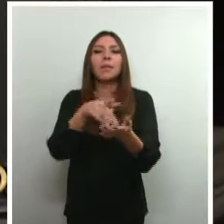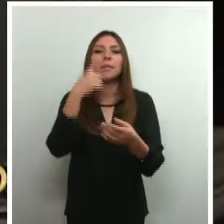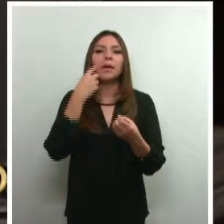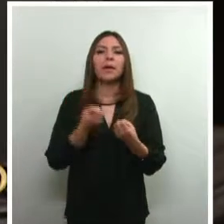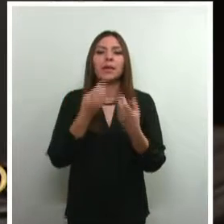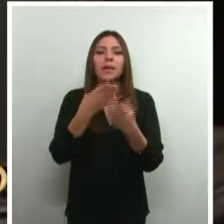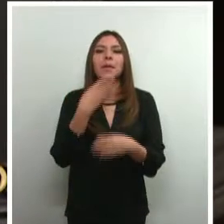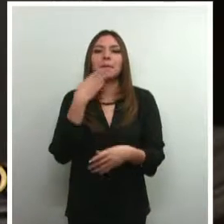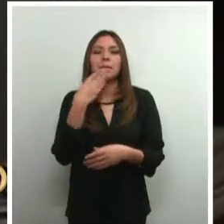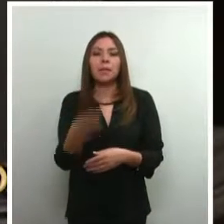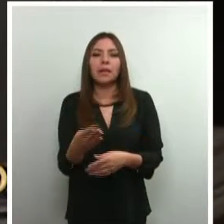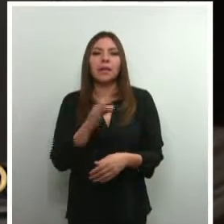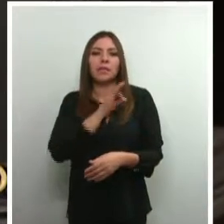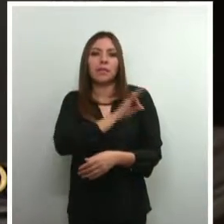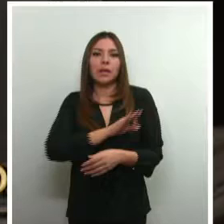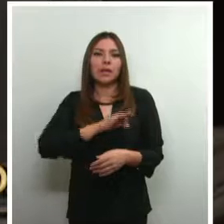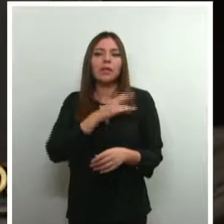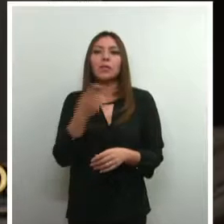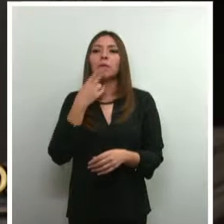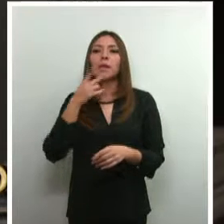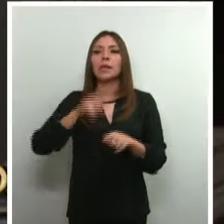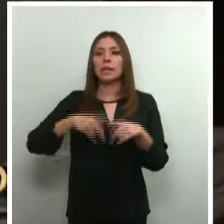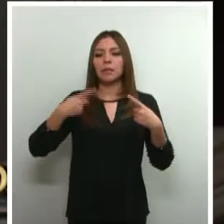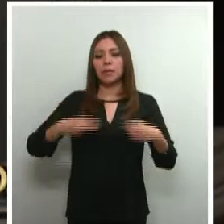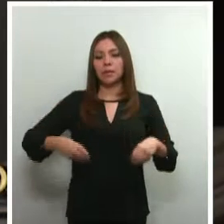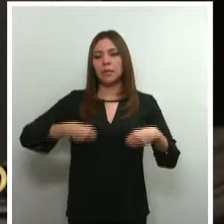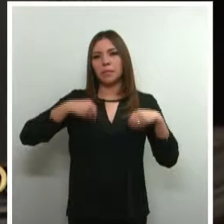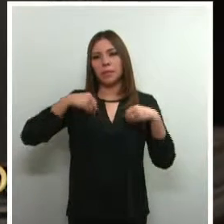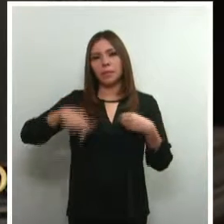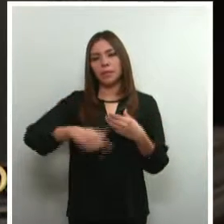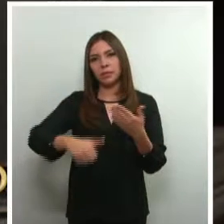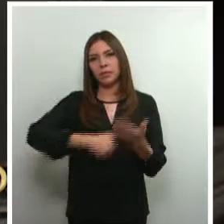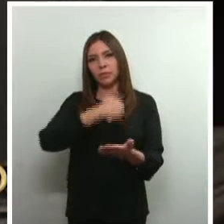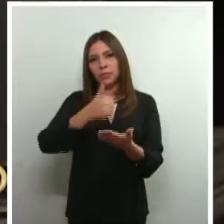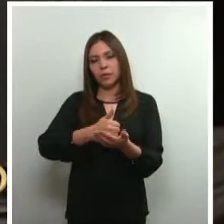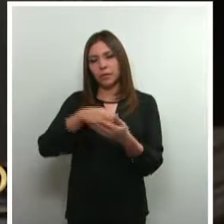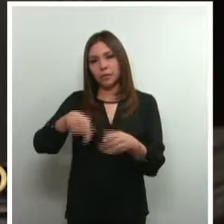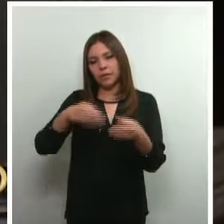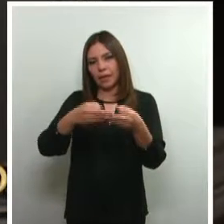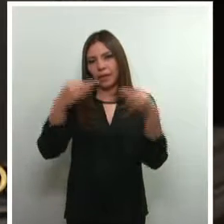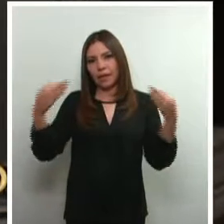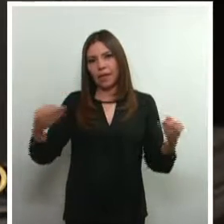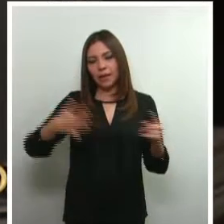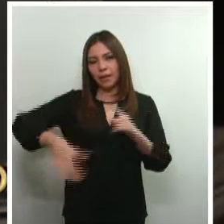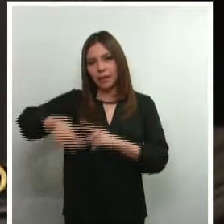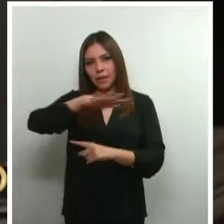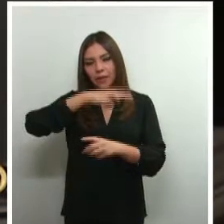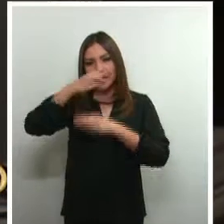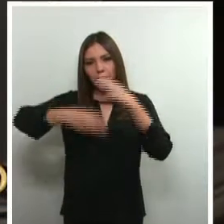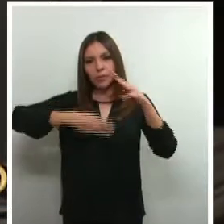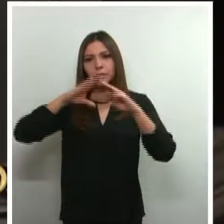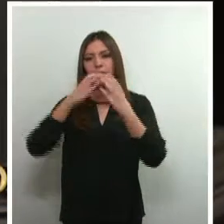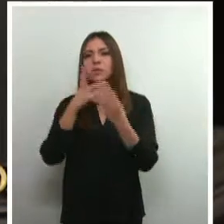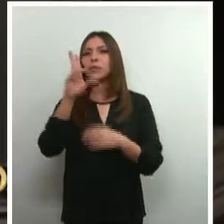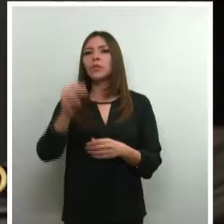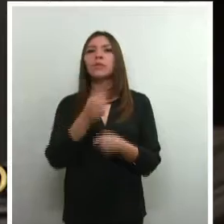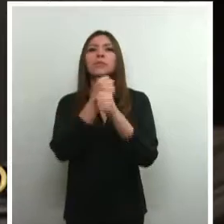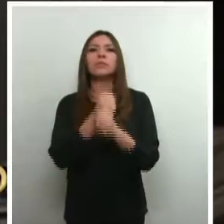y utilidad para quienes vivimos en este planeta Tierra, por lo que no deben sufrir por nuestro